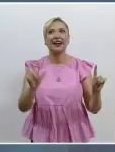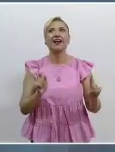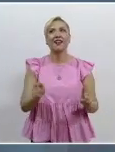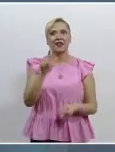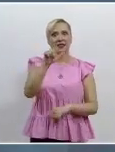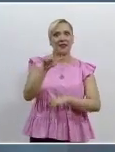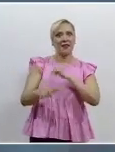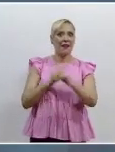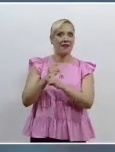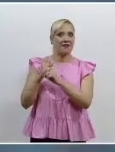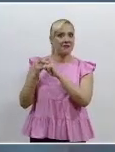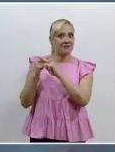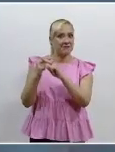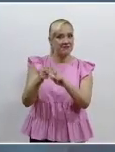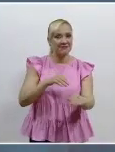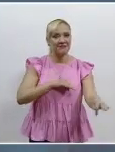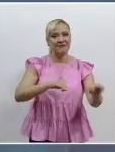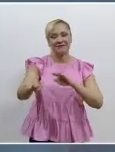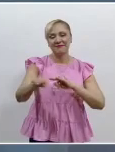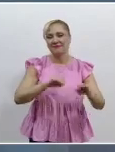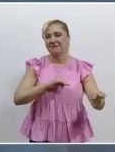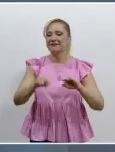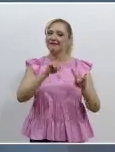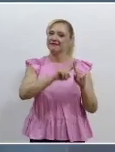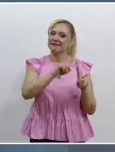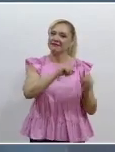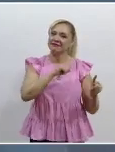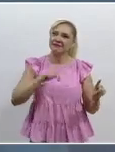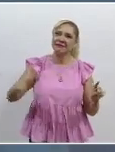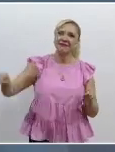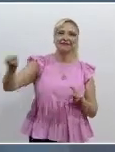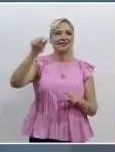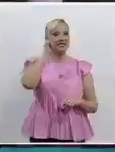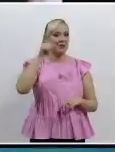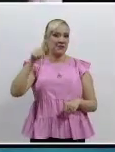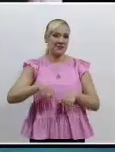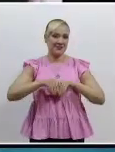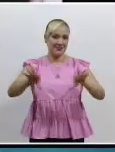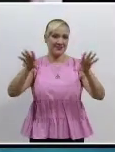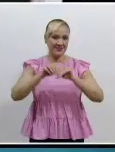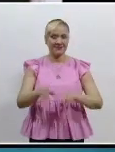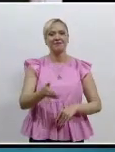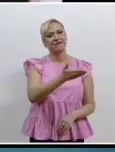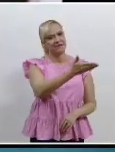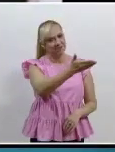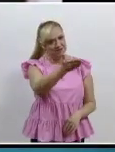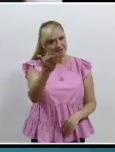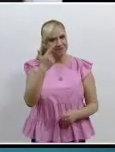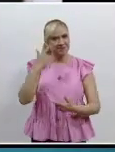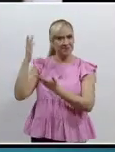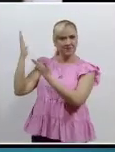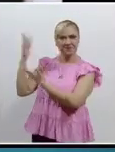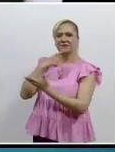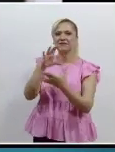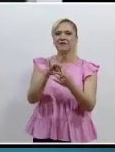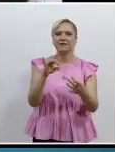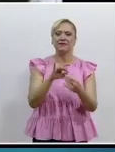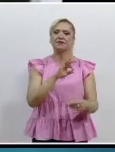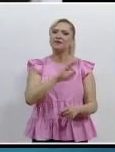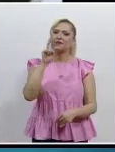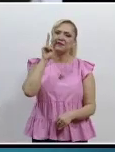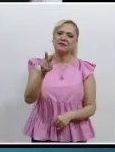jurídica y el trabajo que realizan las distintas instancias de la Judicatura Federal. Ustedes también podrán dar seguimiento a estas